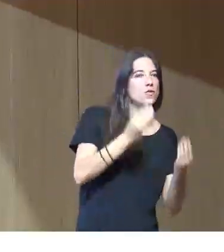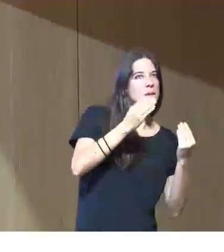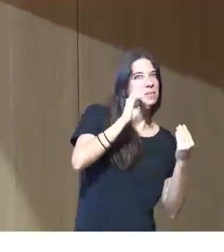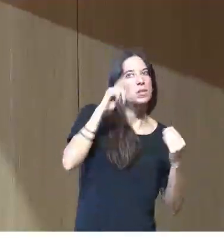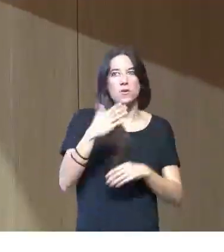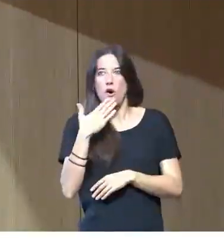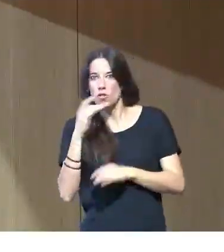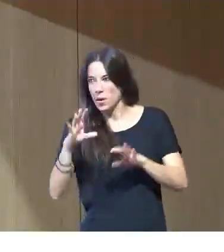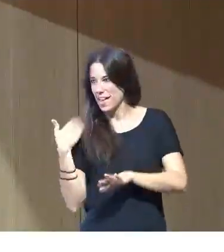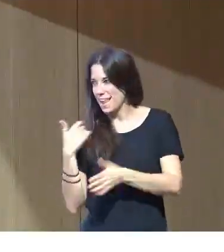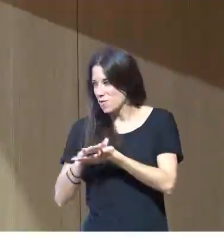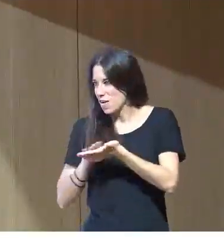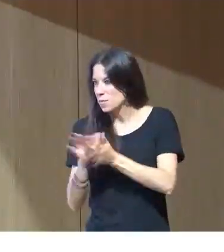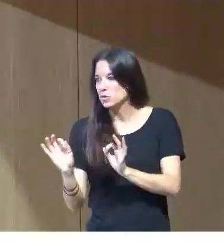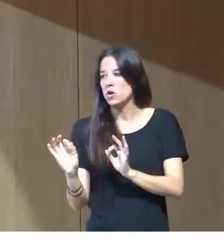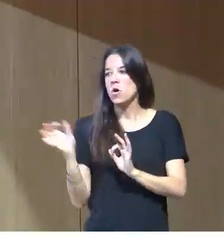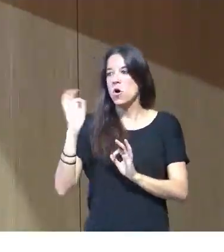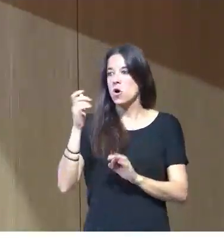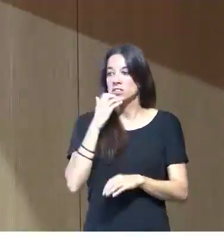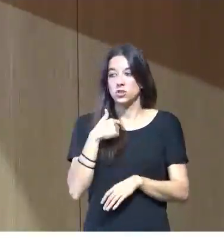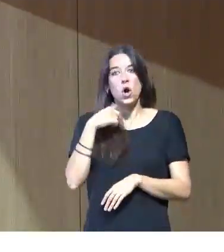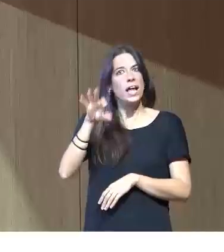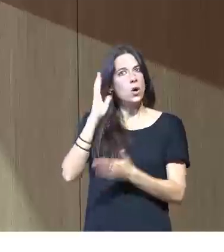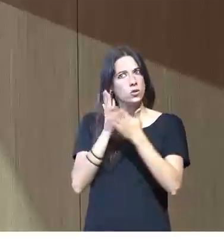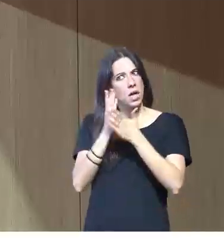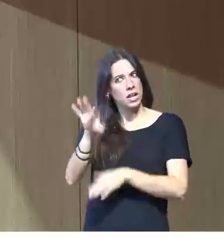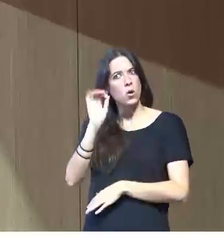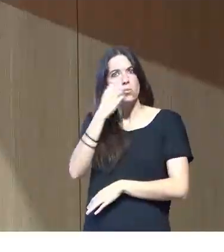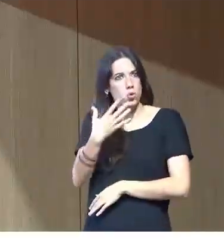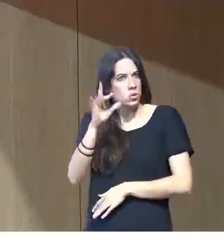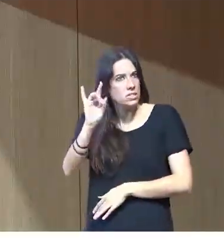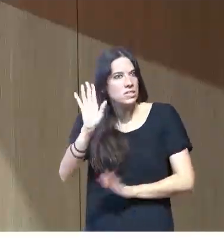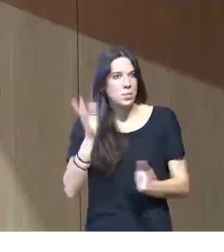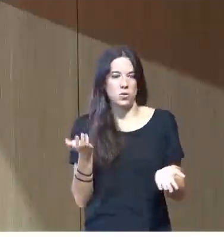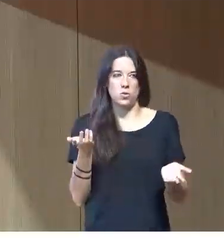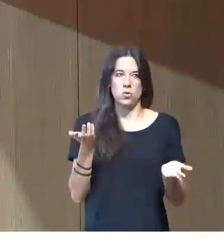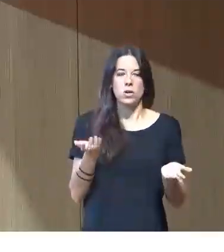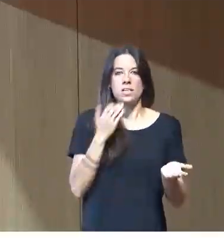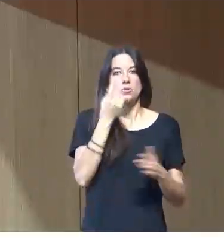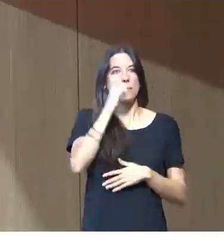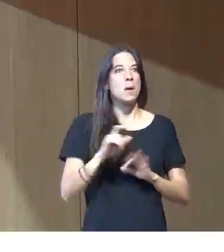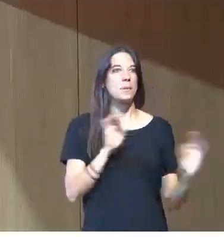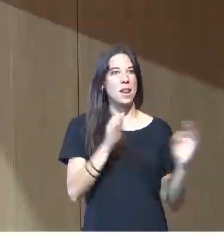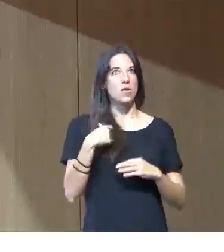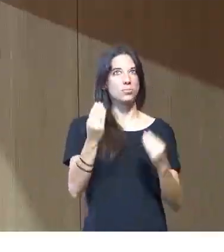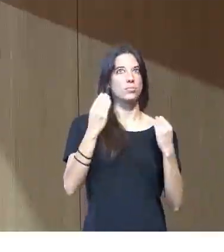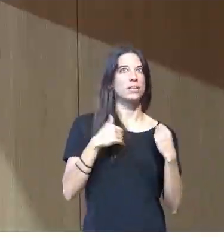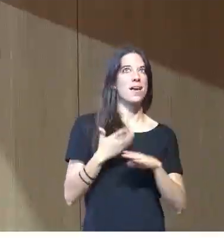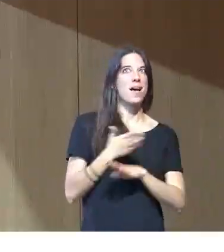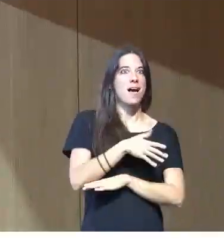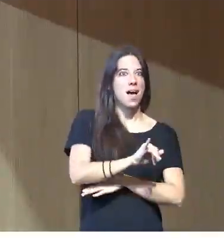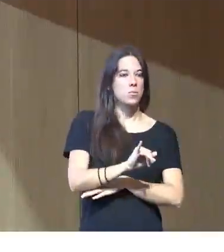hablábamos ayer y también estudiar Si no lo elige está bien pero creemos que primero cuando uno tiene una preparación es importante